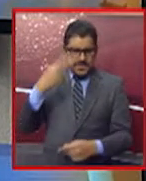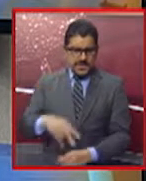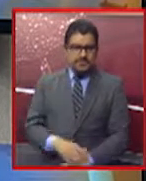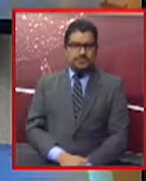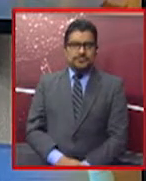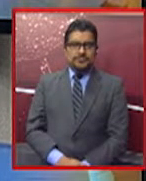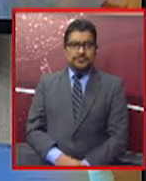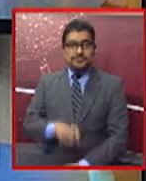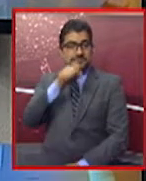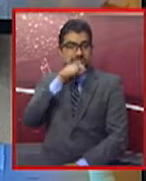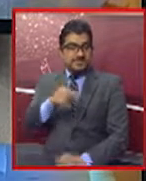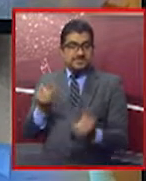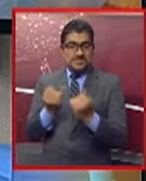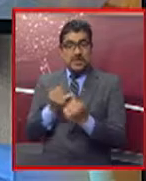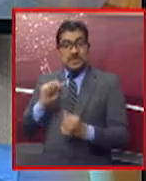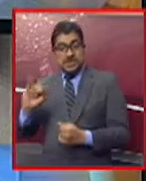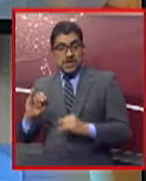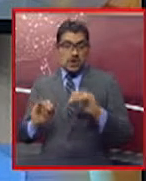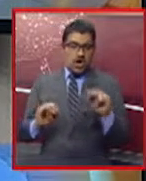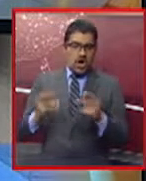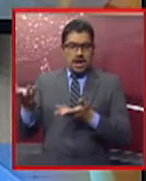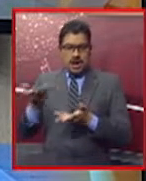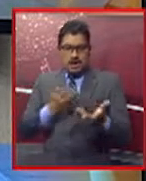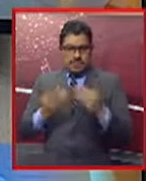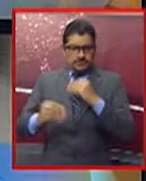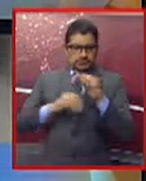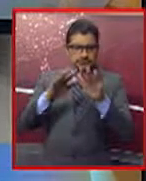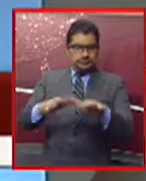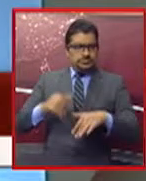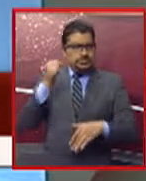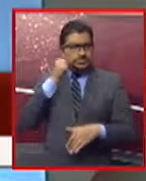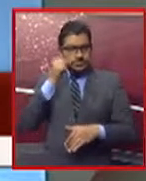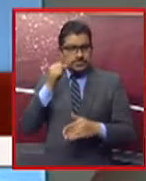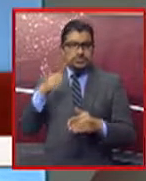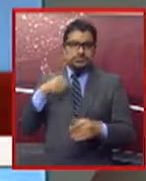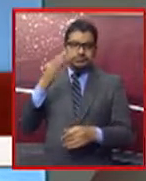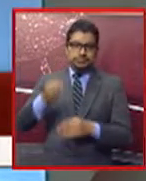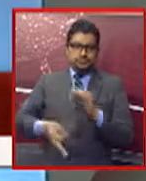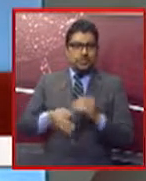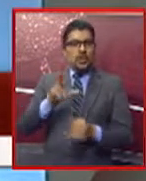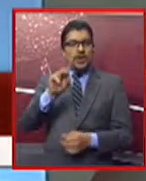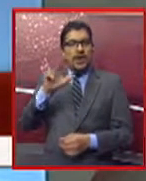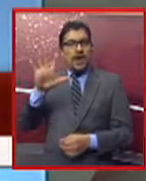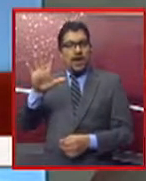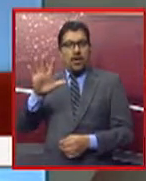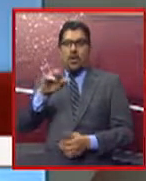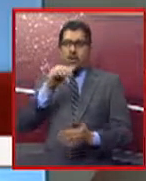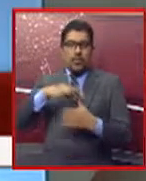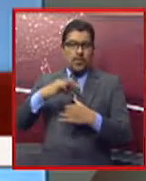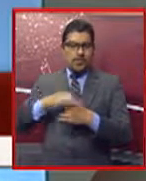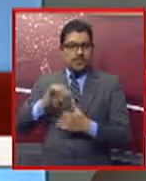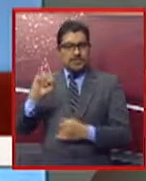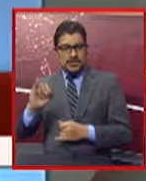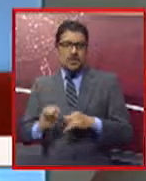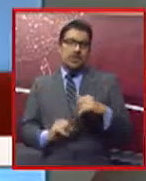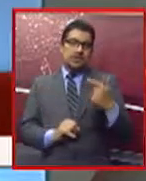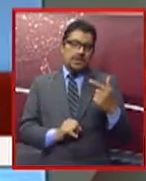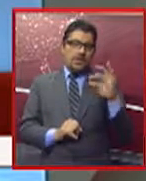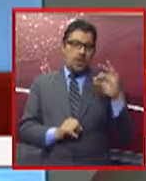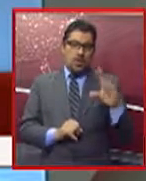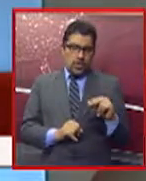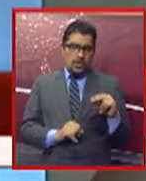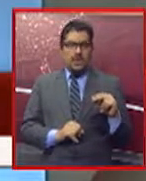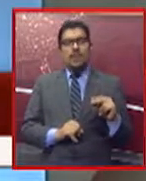las posturas a favor y en contra, el Pleno de la Cámara de Senadores aprobó sin modificaciones, con 85 votos a favor y 7 en contra, la Ley